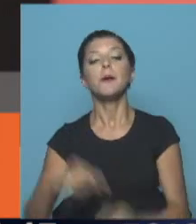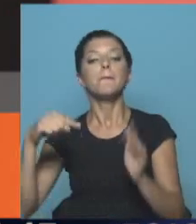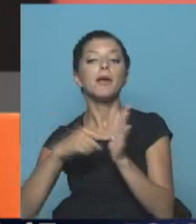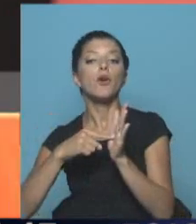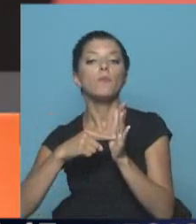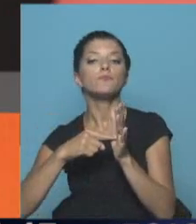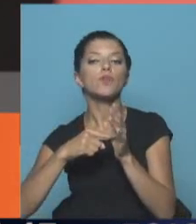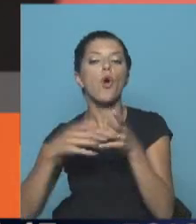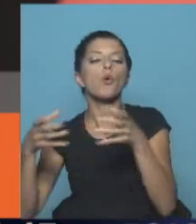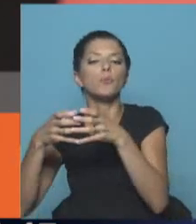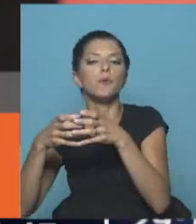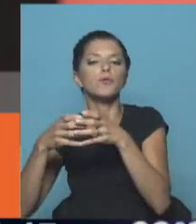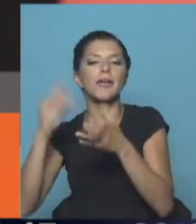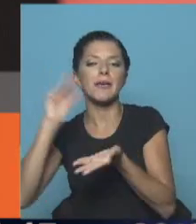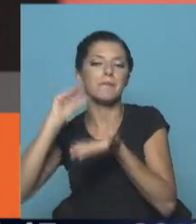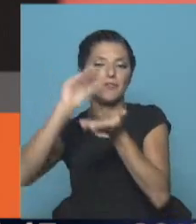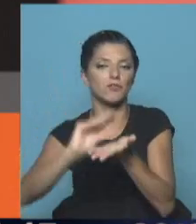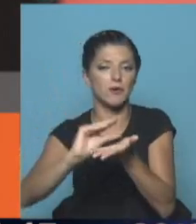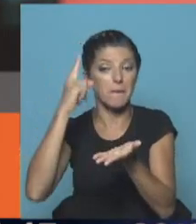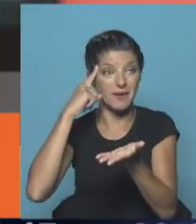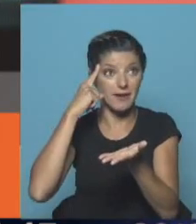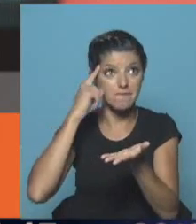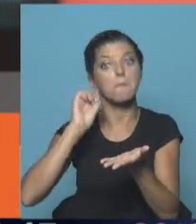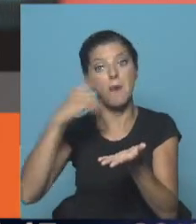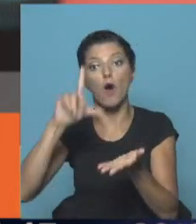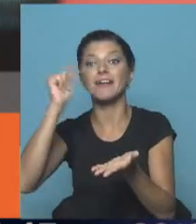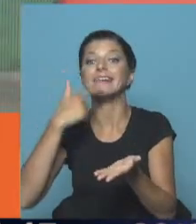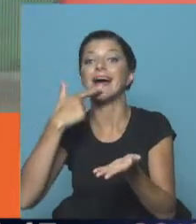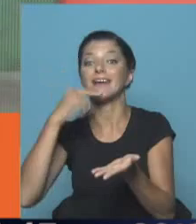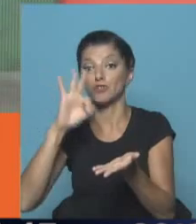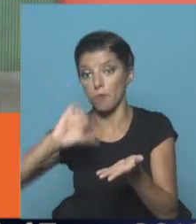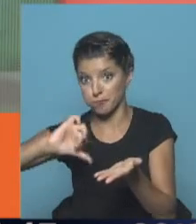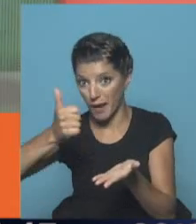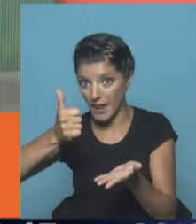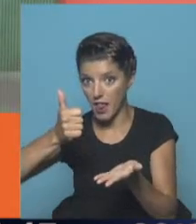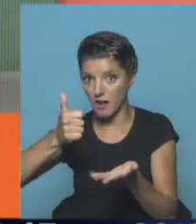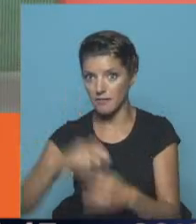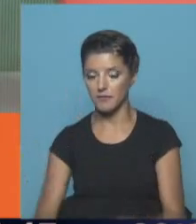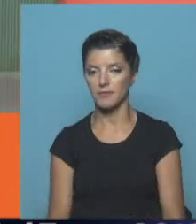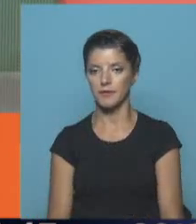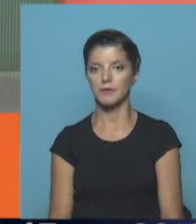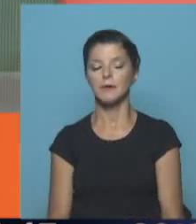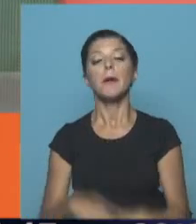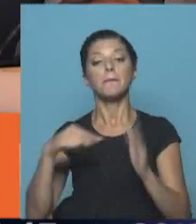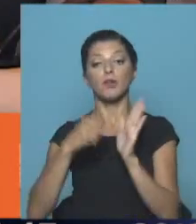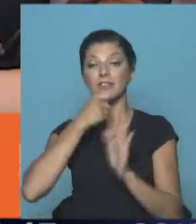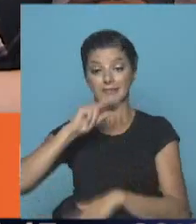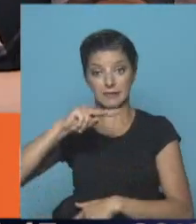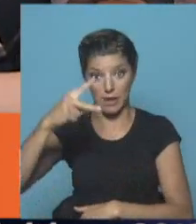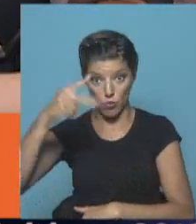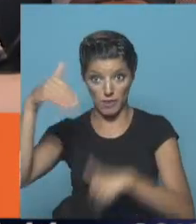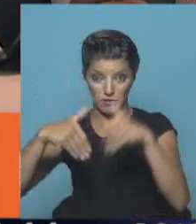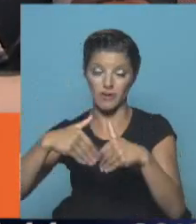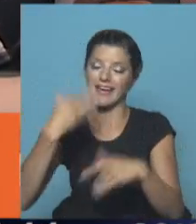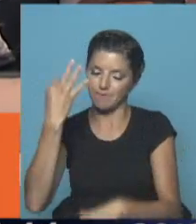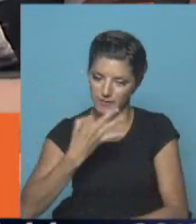están planeando que lo ideal sería que gane Lasso, quien sin embargo, si hay segunda vuelta, que es lo probable, puede